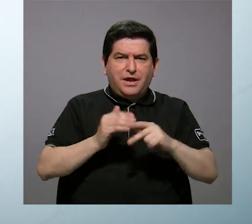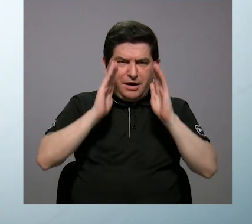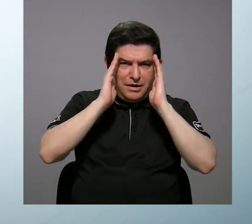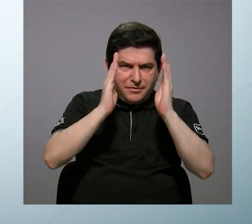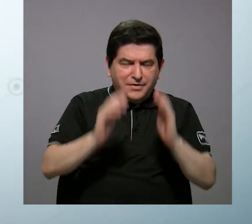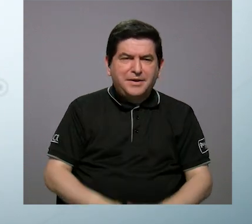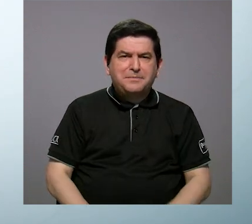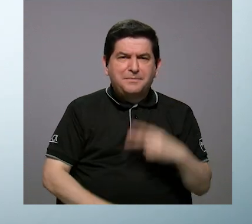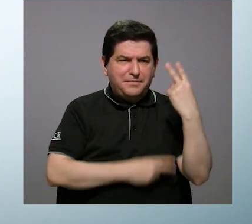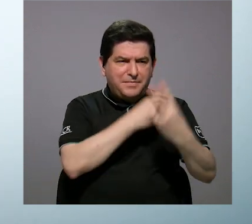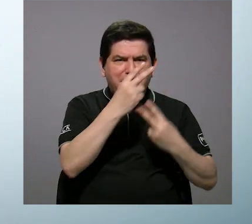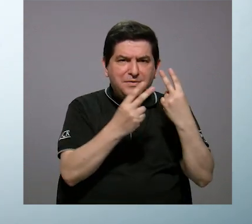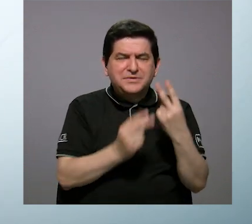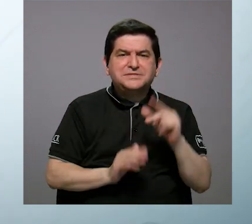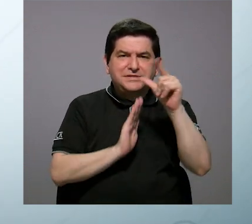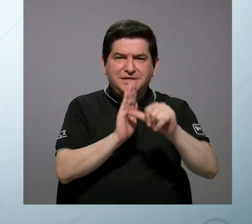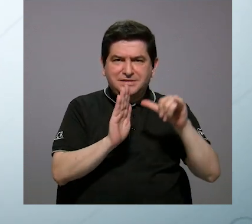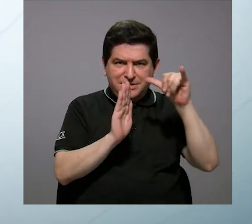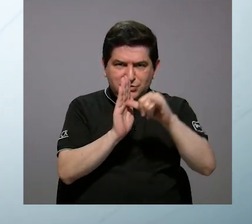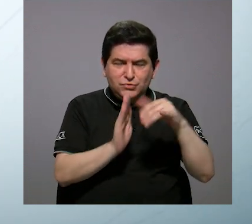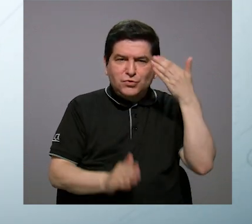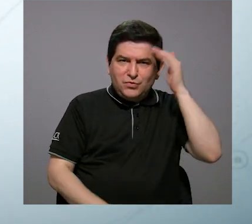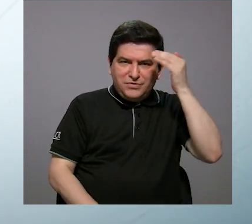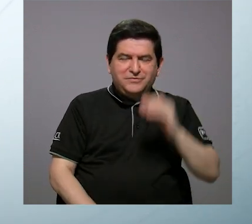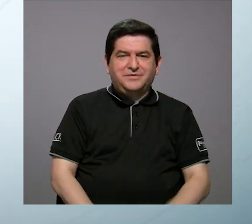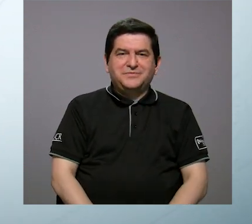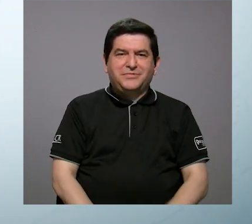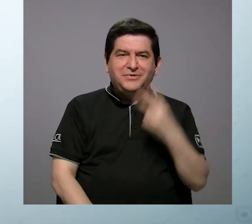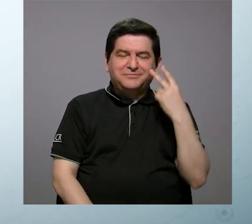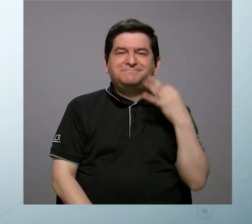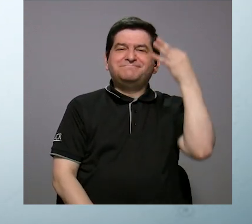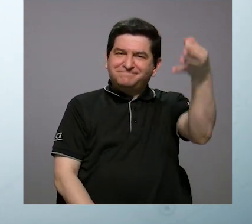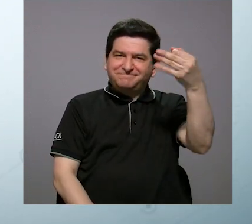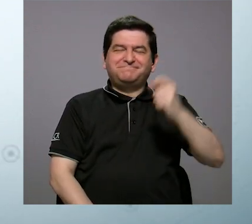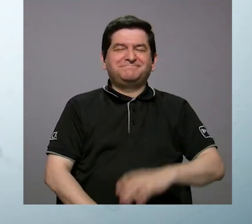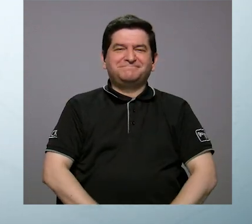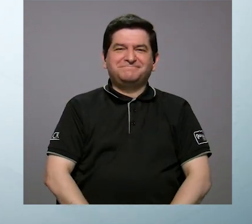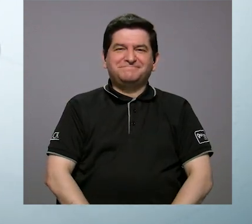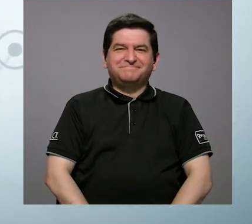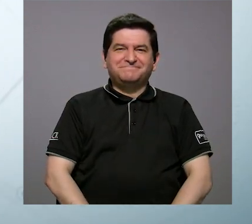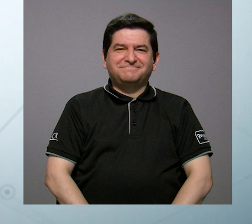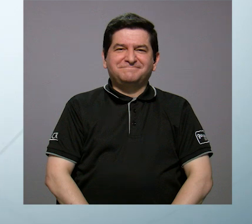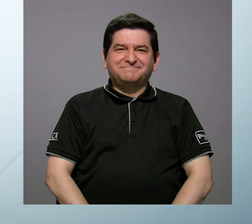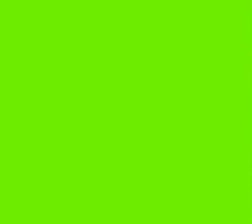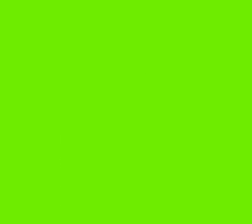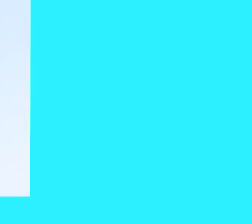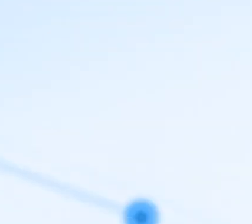programa, puede visitarnos en nuestras páginas de Facebook y YouTube. Hasta la próxima.